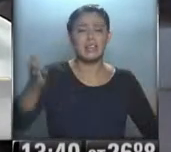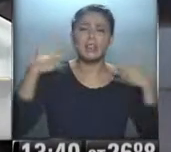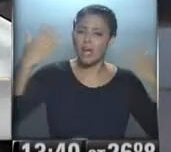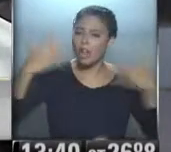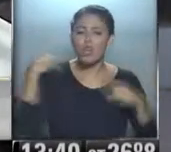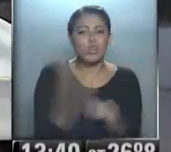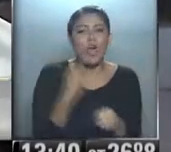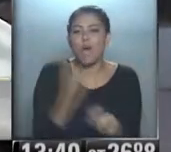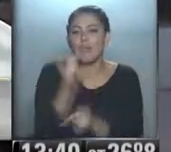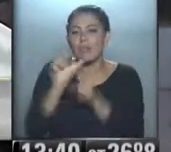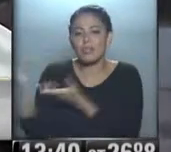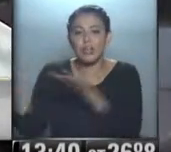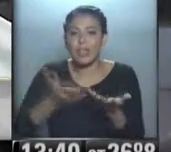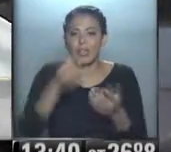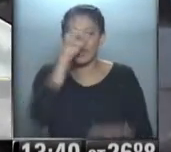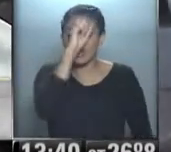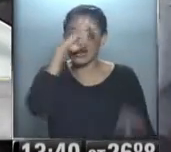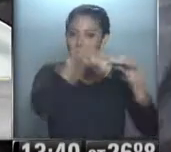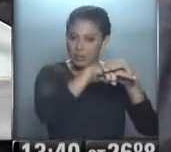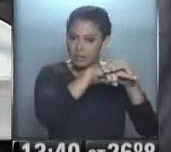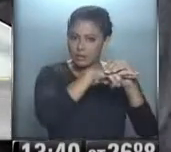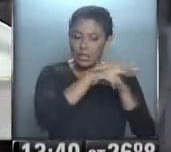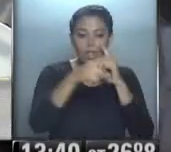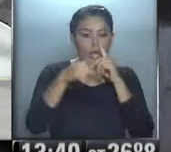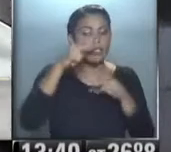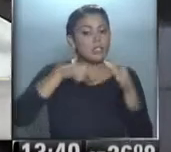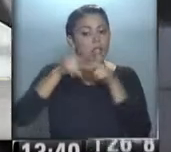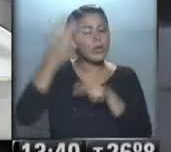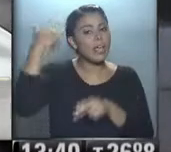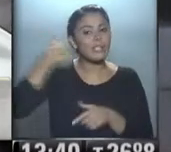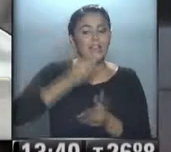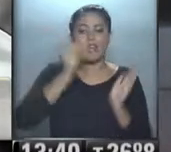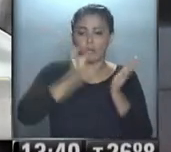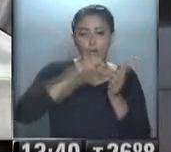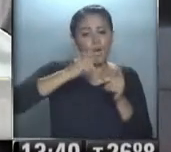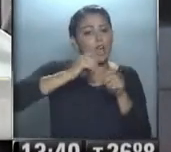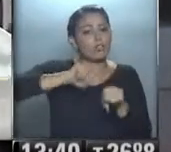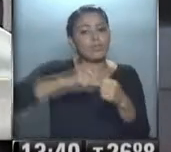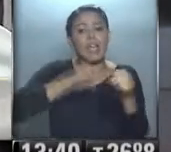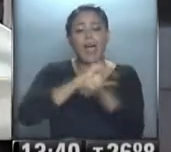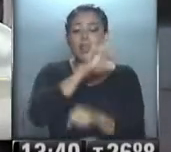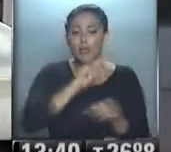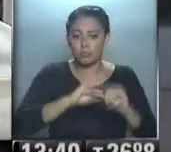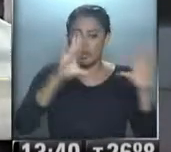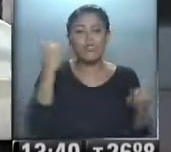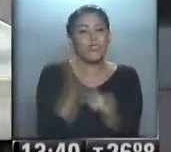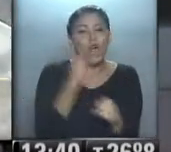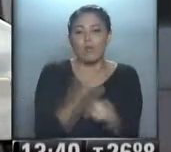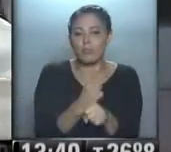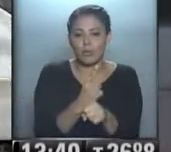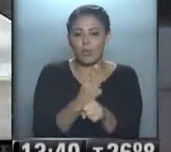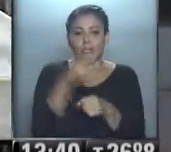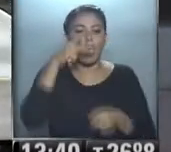haciendo, no podemos tener pacientes internados. Las cirugías programadas están suspendidas hasta que vuelva la luz porque no podemos operar con el grupo